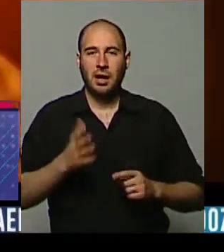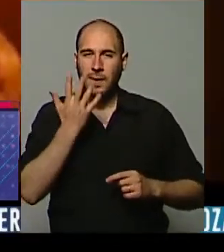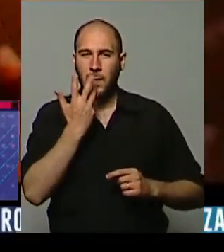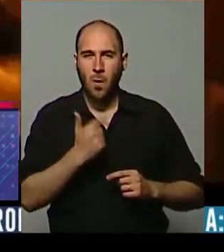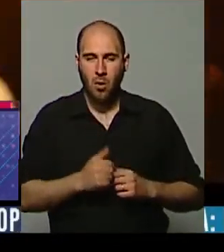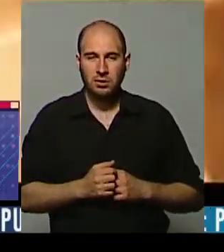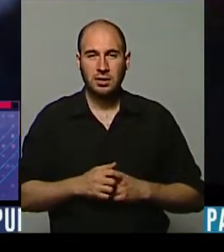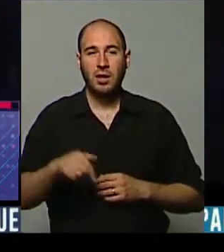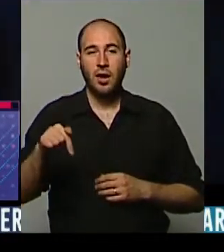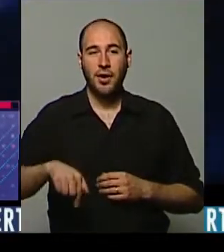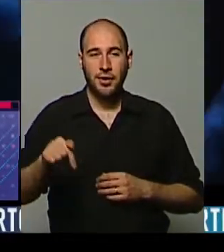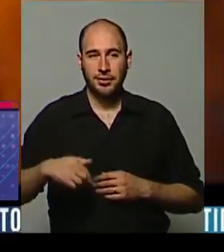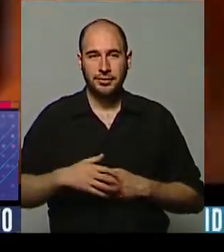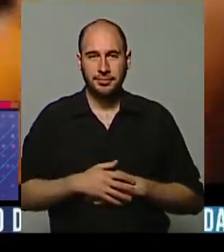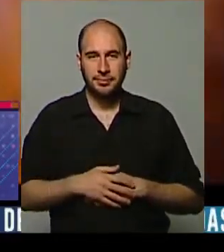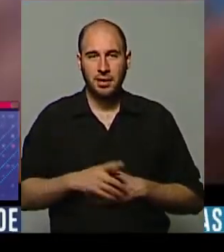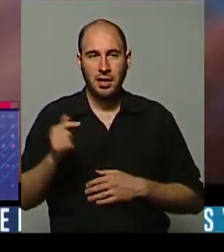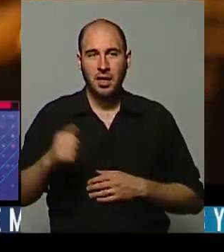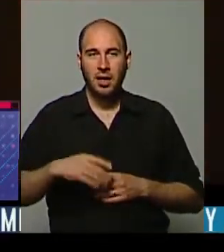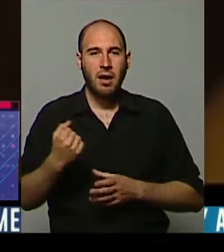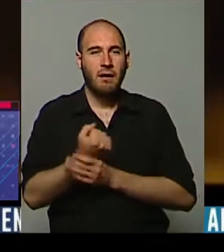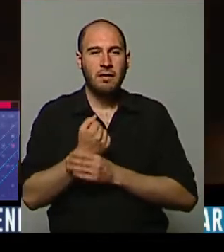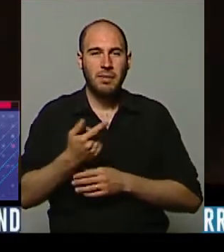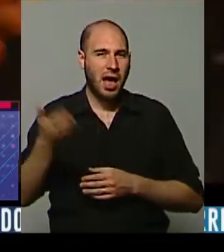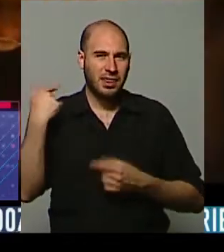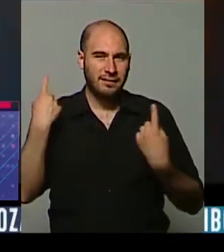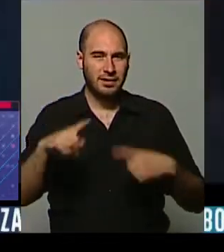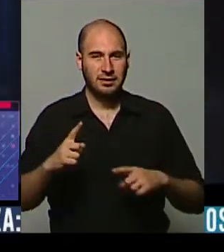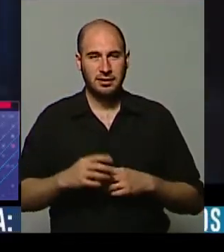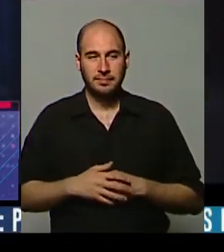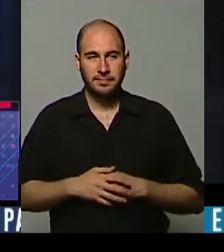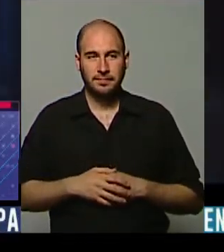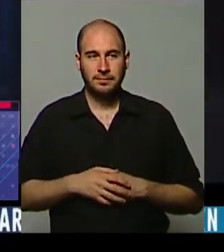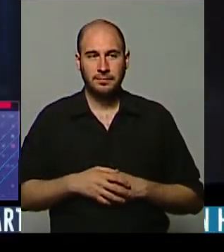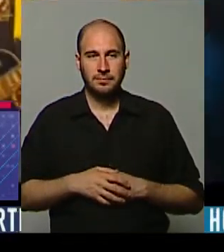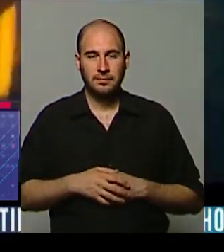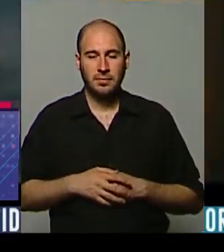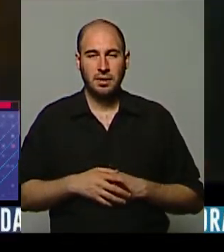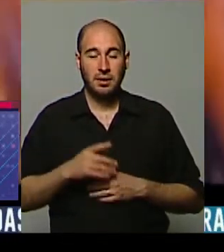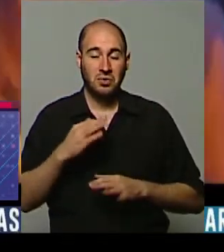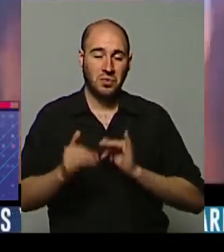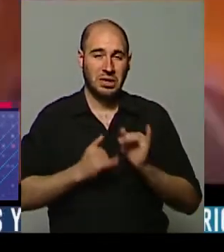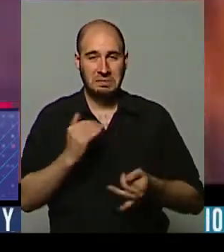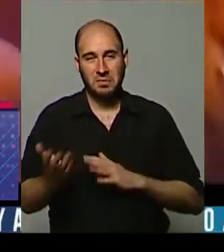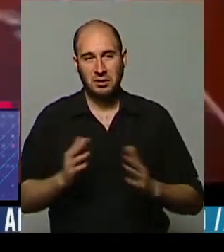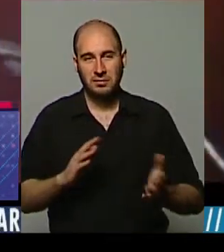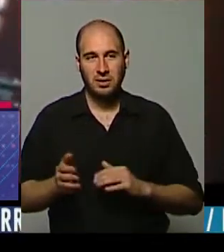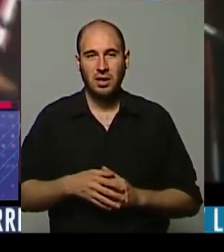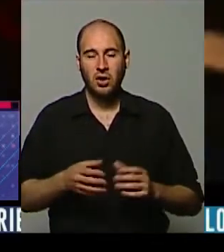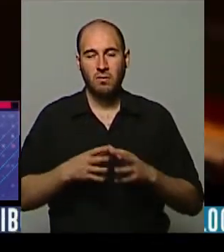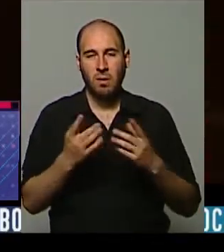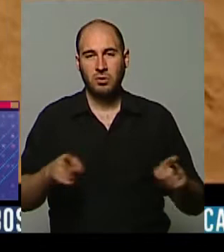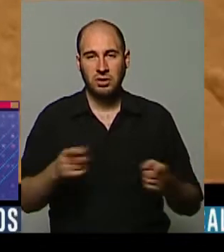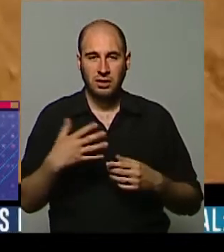gusta, hoy por hoy no tiene los exponentes que tenía en esa época, por lo que se podría decir que todas estas bandas